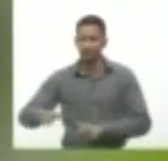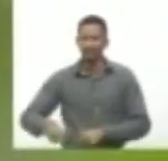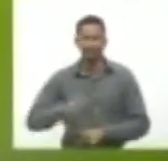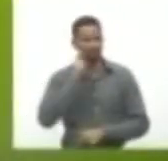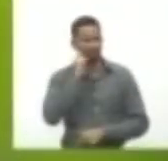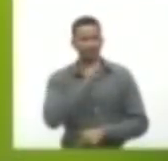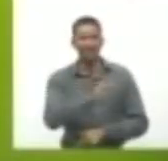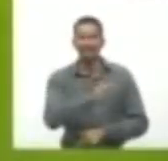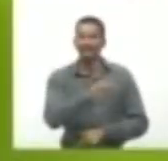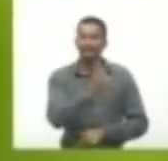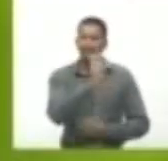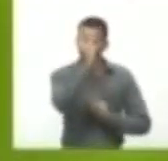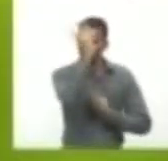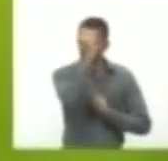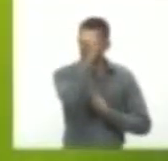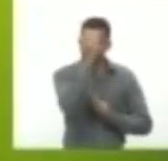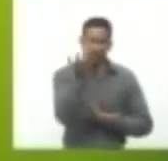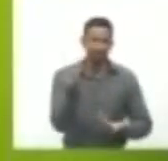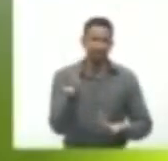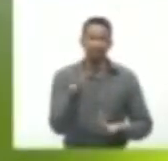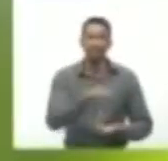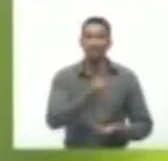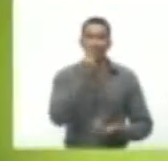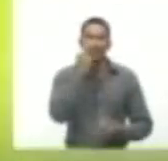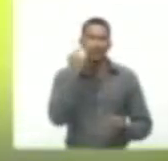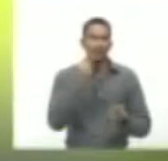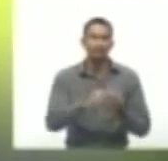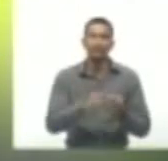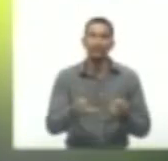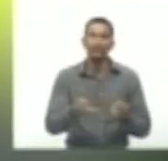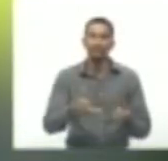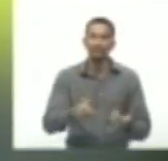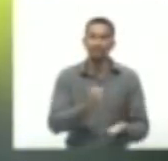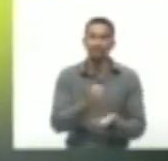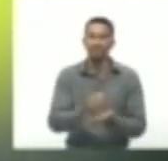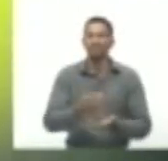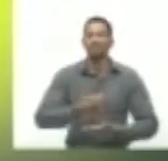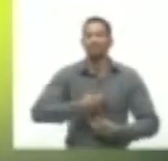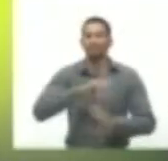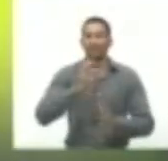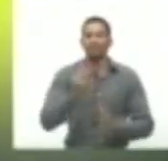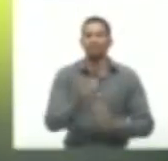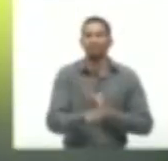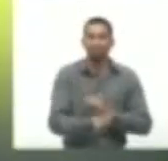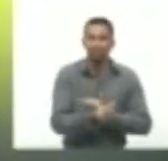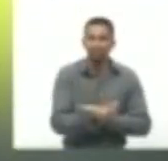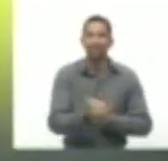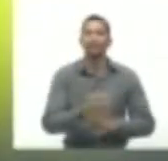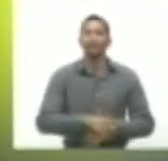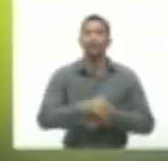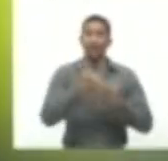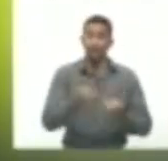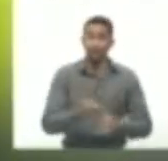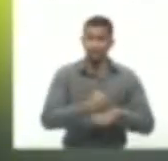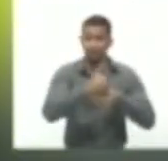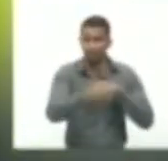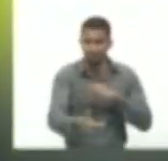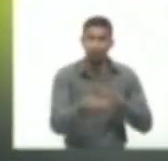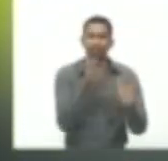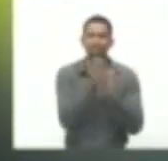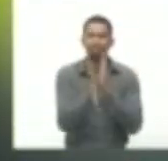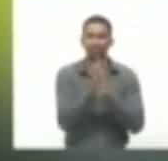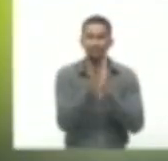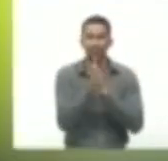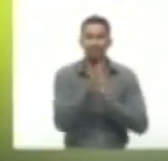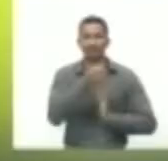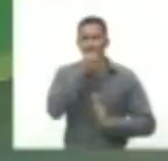algunas personas que buscan enriquecerse de golpe al precio que sea. De este tema estaremos hablando en el transcurso de nuestra presente